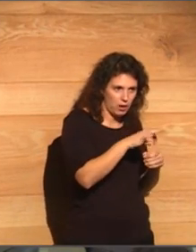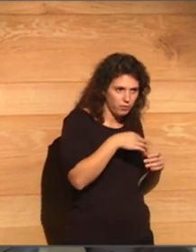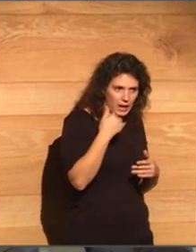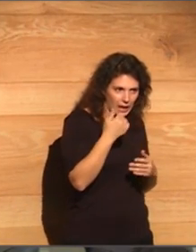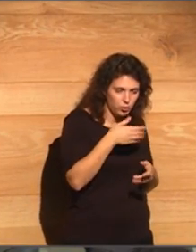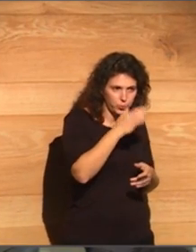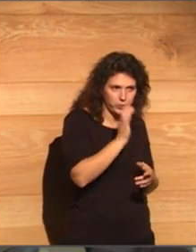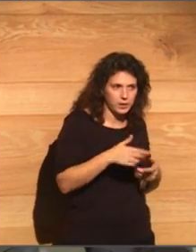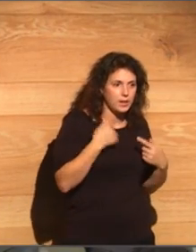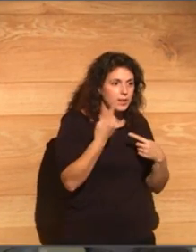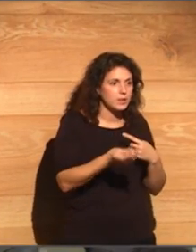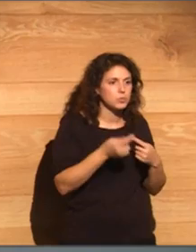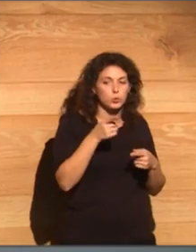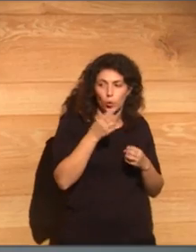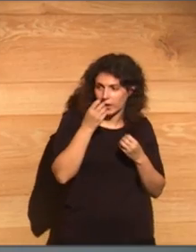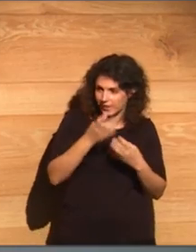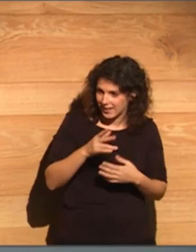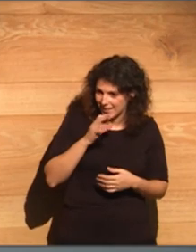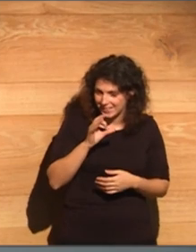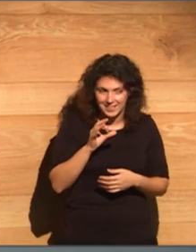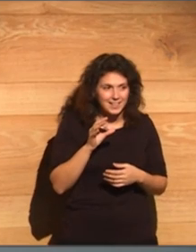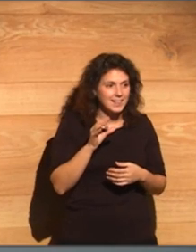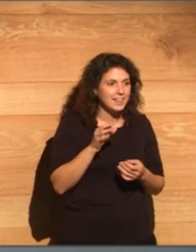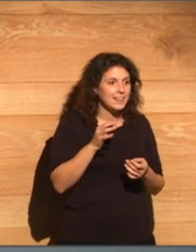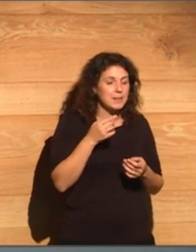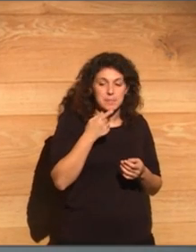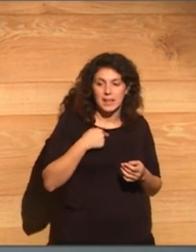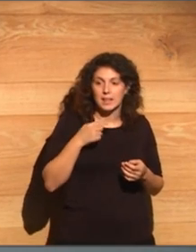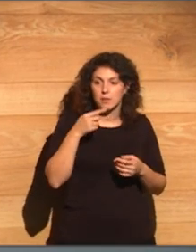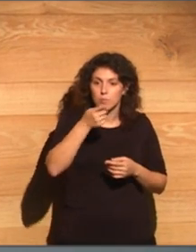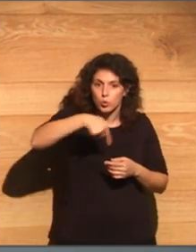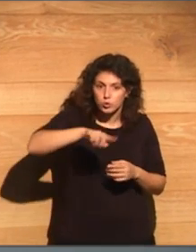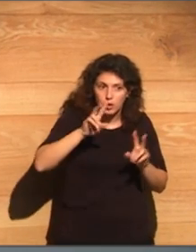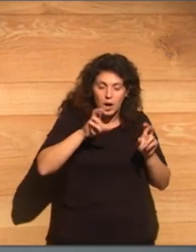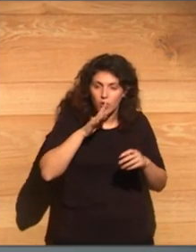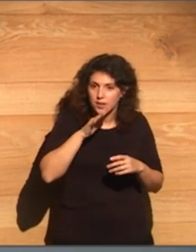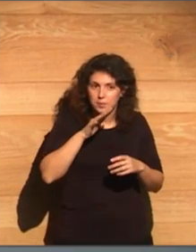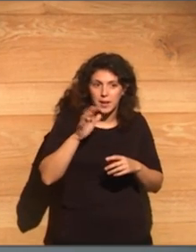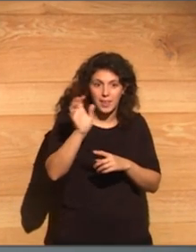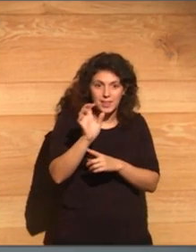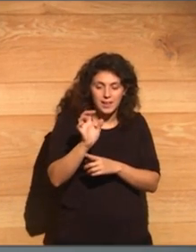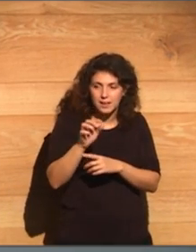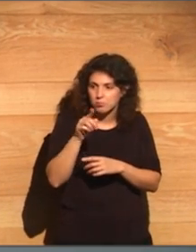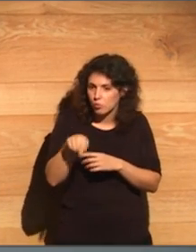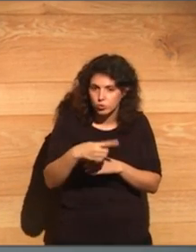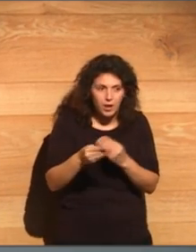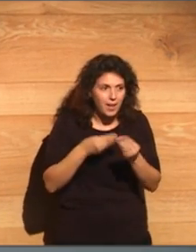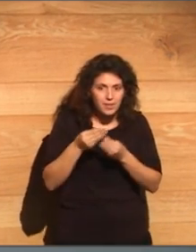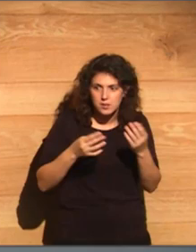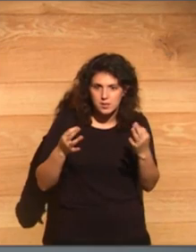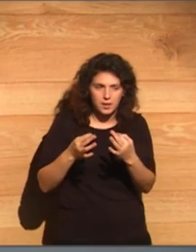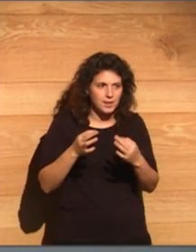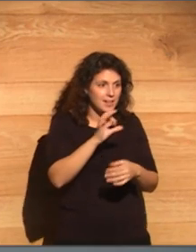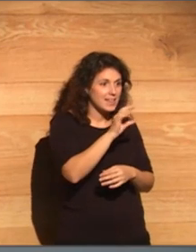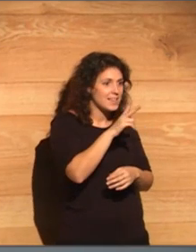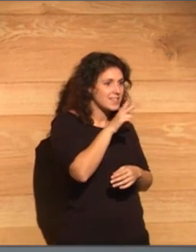pena, tal. Y dice, ¿tú cómo estás, dice, ser loquito? Y me dice, ¿en qué estáis a los del cine? ¿en qué estáis los del cine? ¿En qué estáis ahora los del cine? Ser loquito